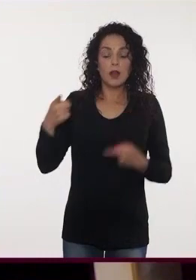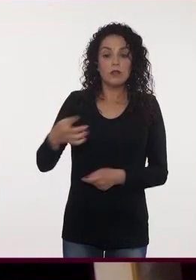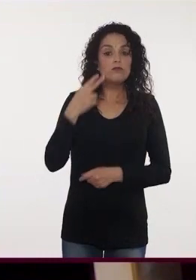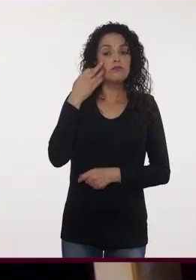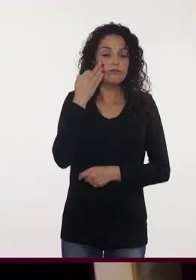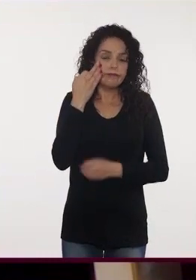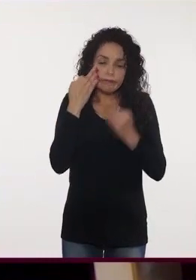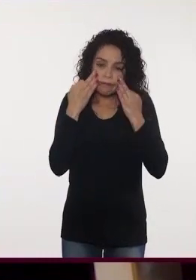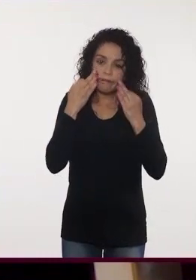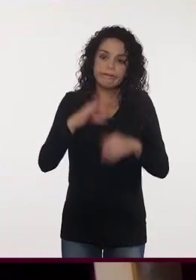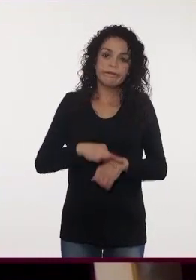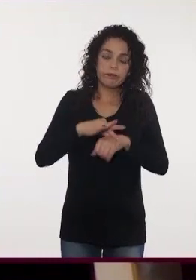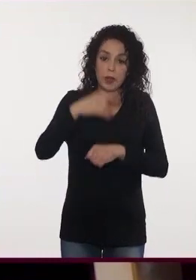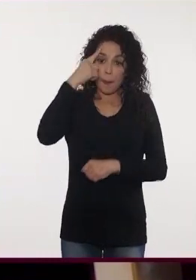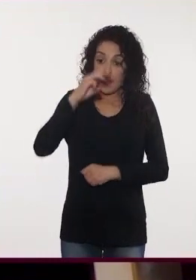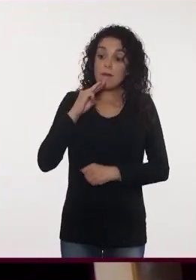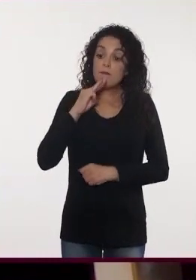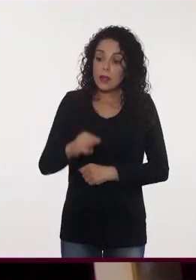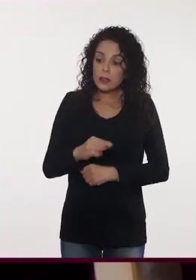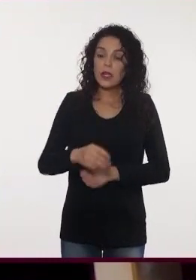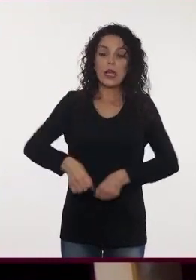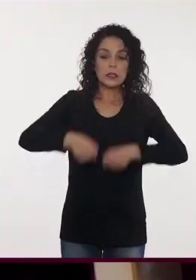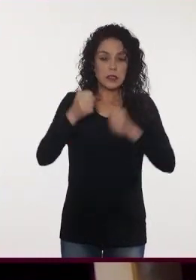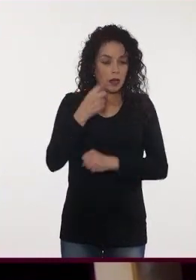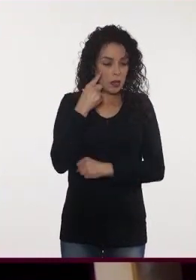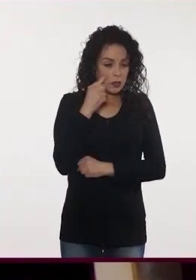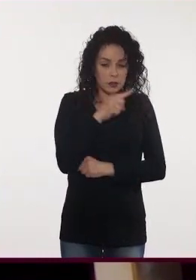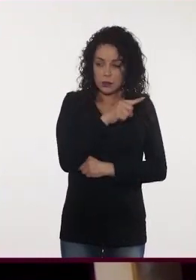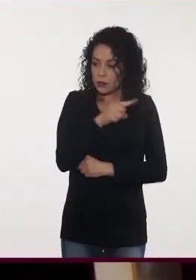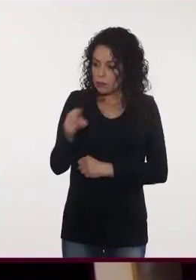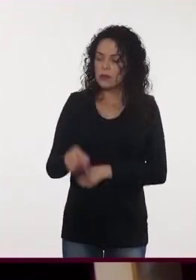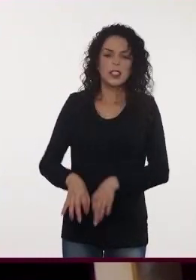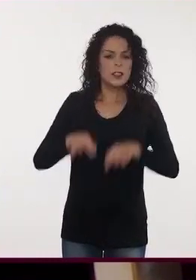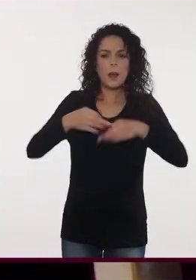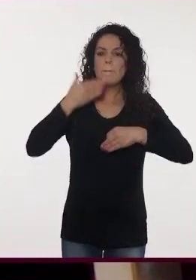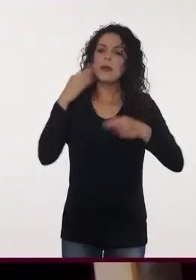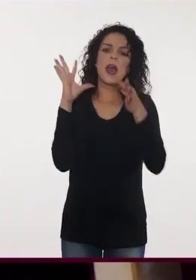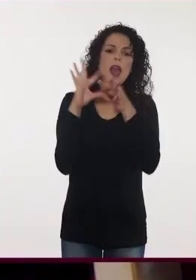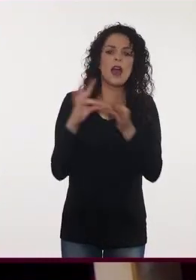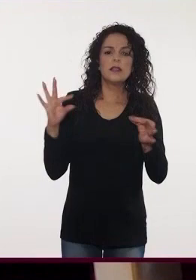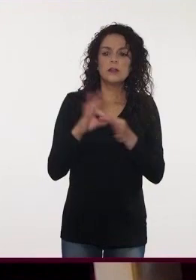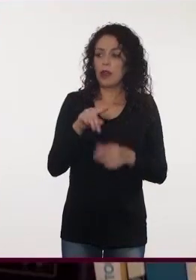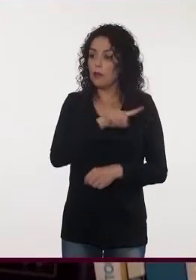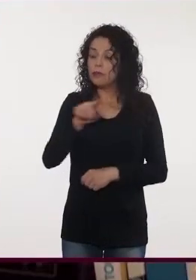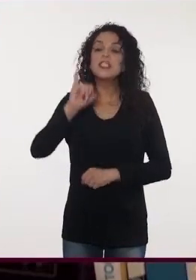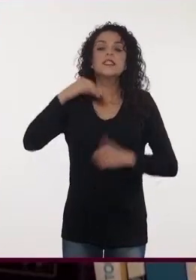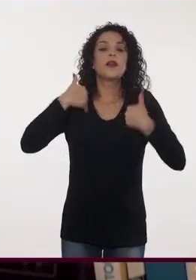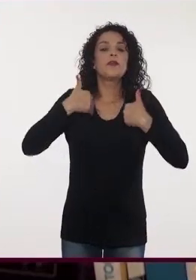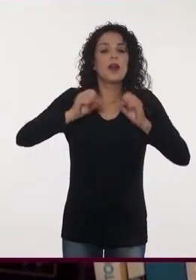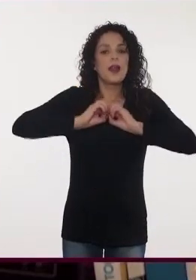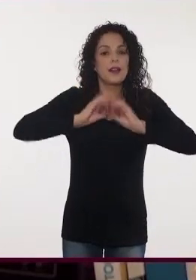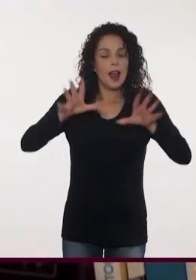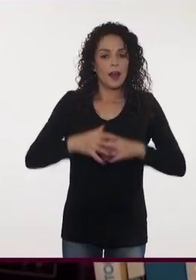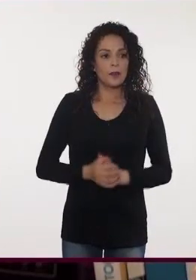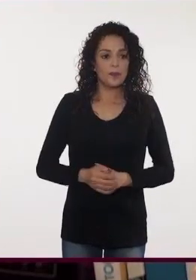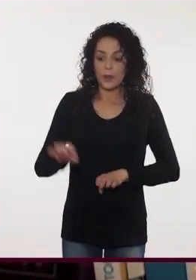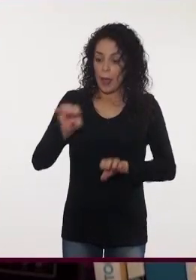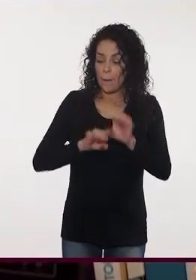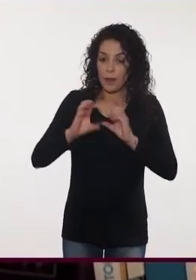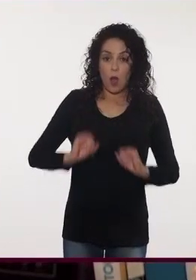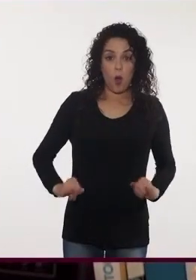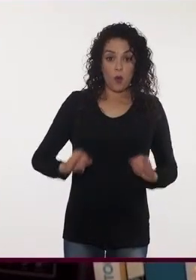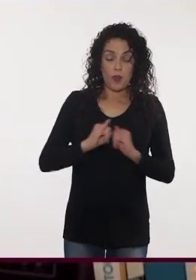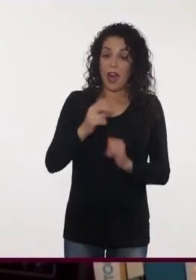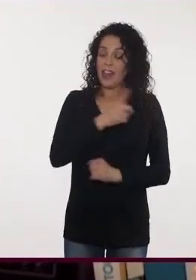se aseguren de que los mensajes han sido cabalmente explicados y comprendidos. Las empresas o instituciones